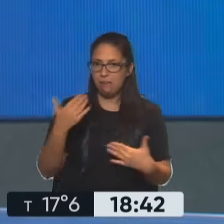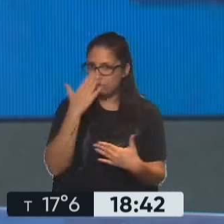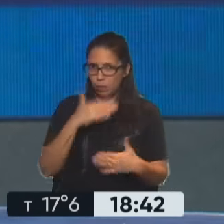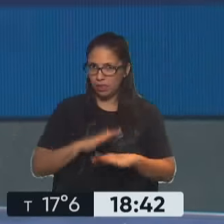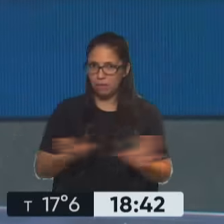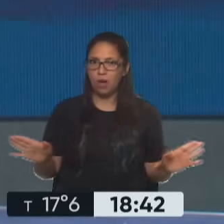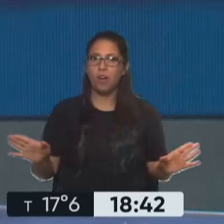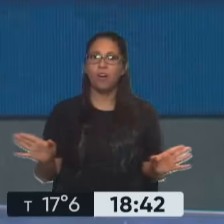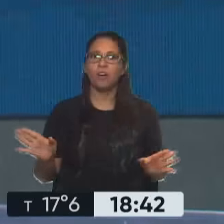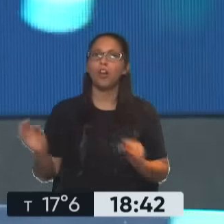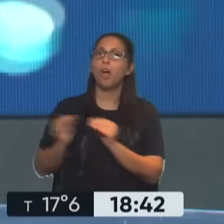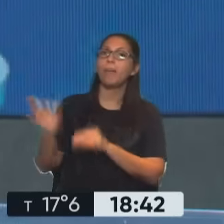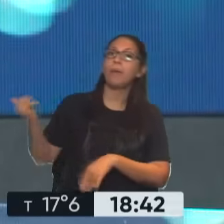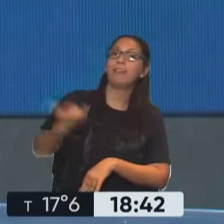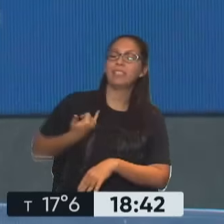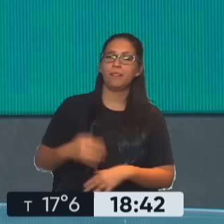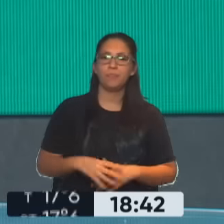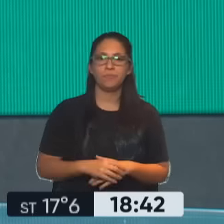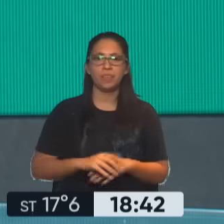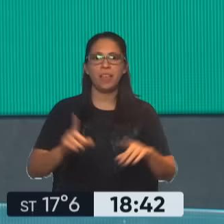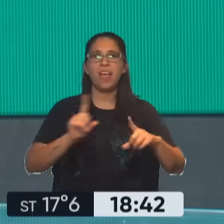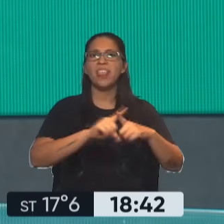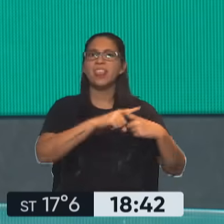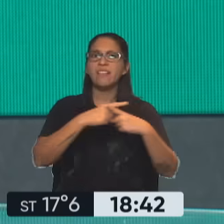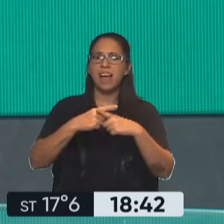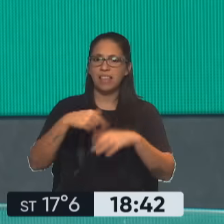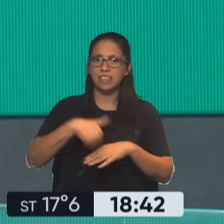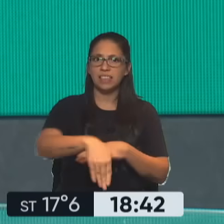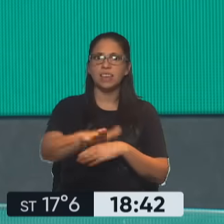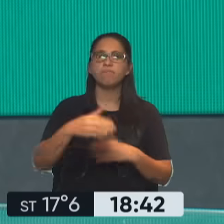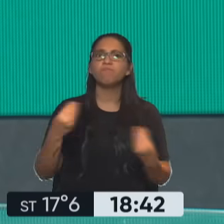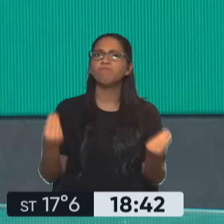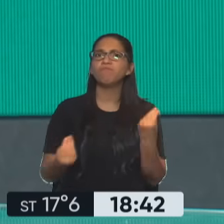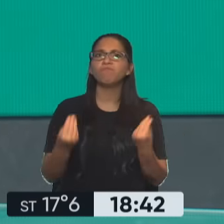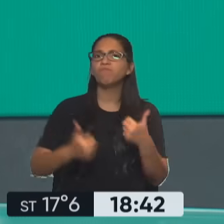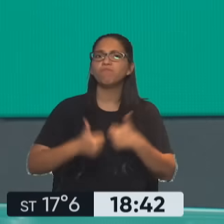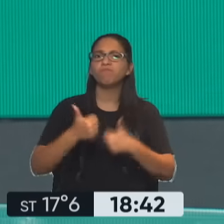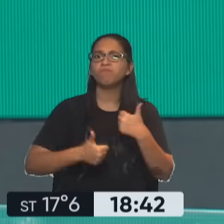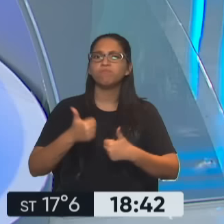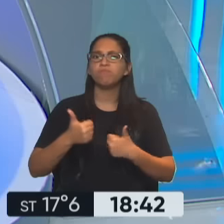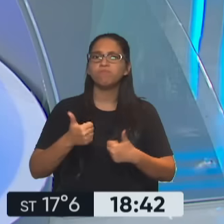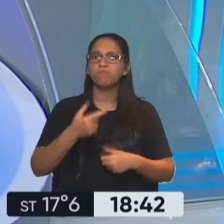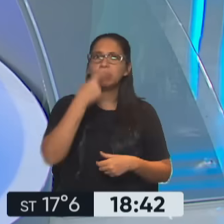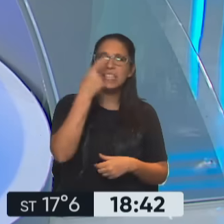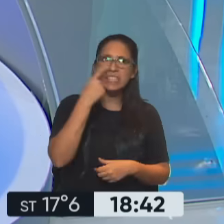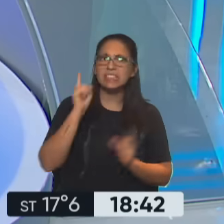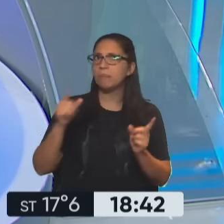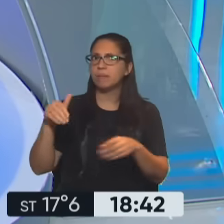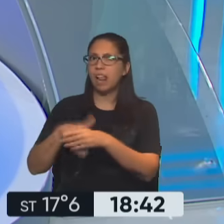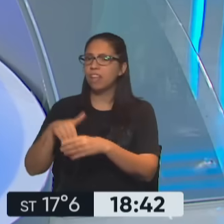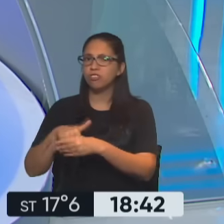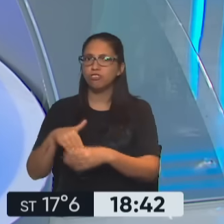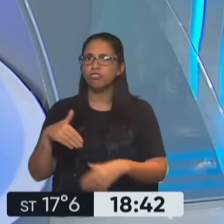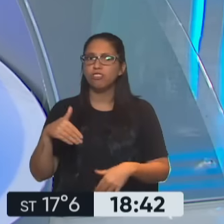Dice el compañero. El debate, ¿qué se centrará? A mí me interesa tanto el debate como la elección. Va a